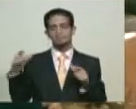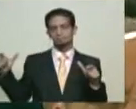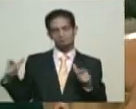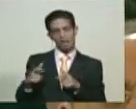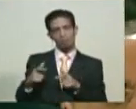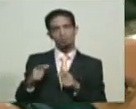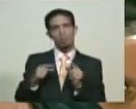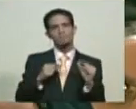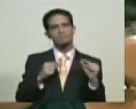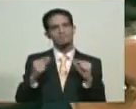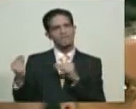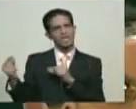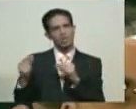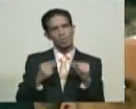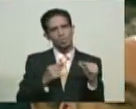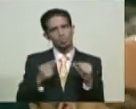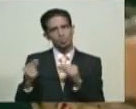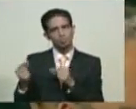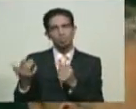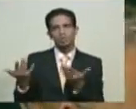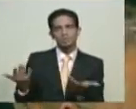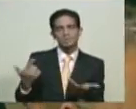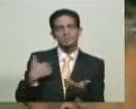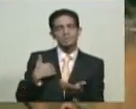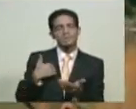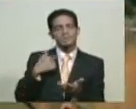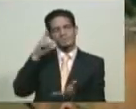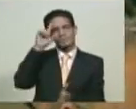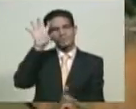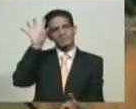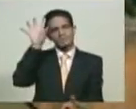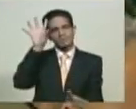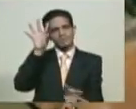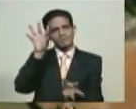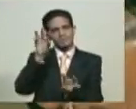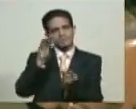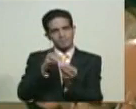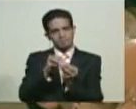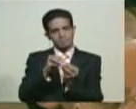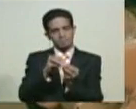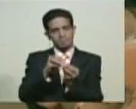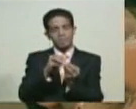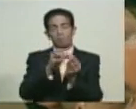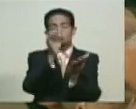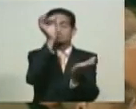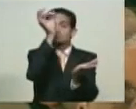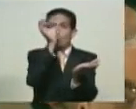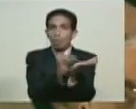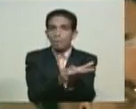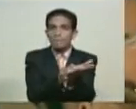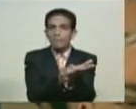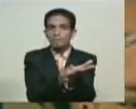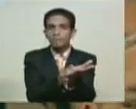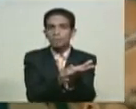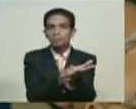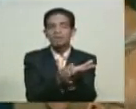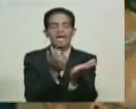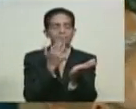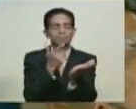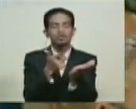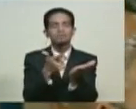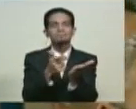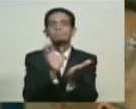discusiones, lo hemos explicitado en documentos en distintos momentos, es el tema de las tasas